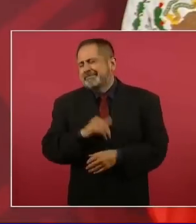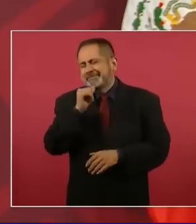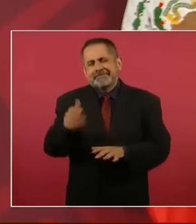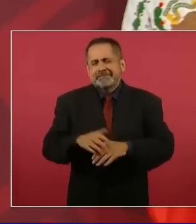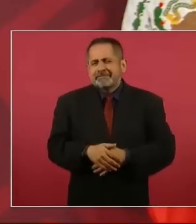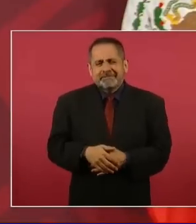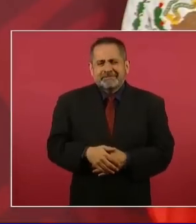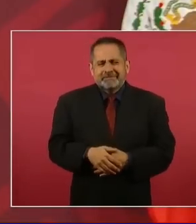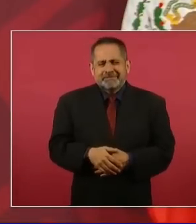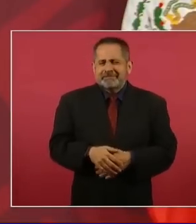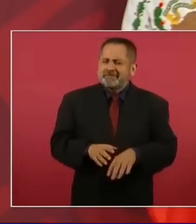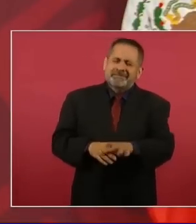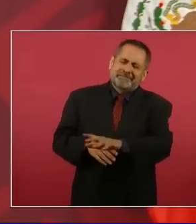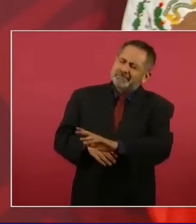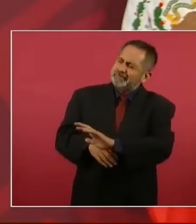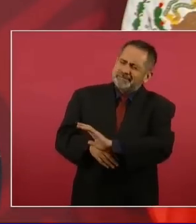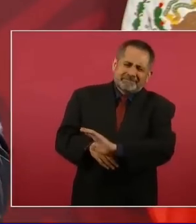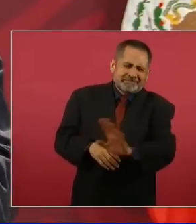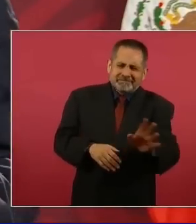No.